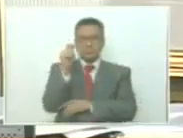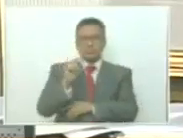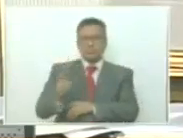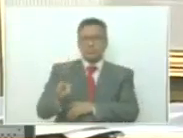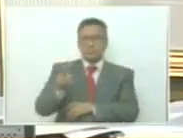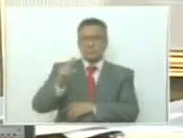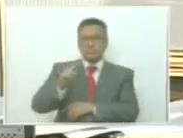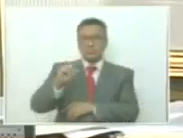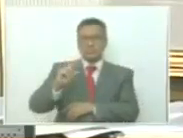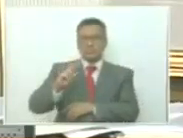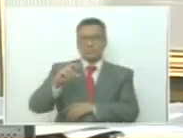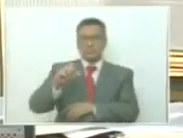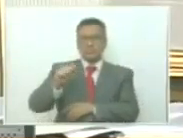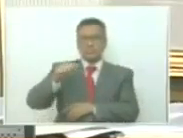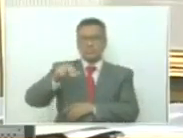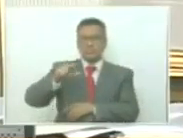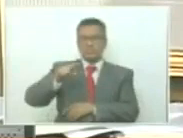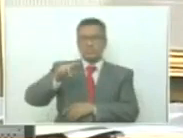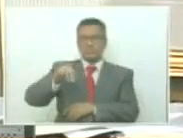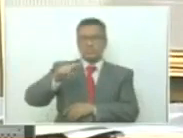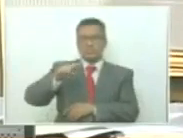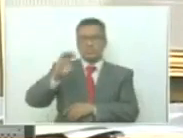Edgardo Ramírez.